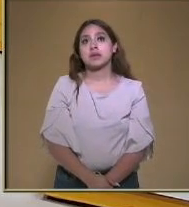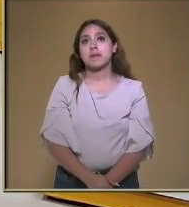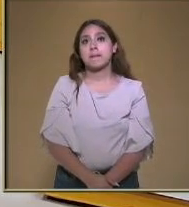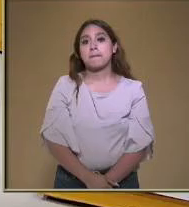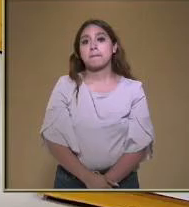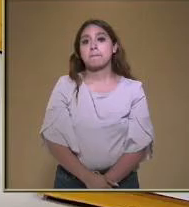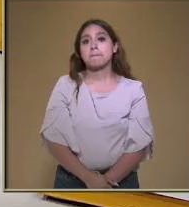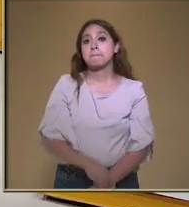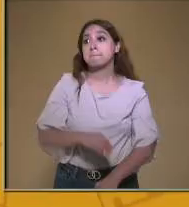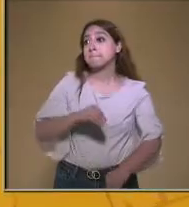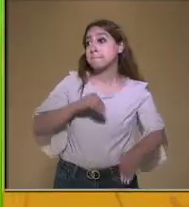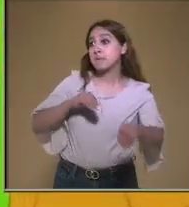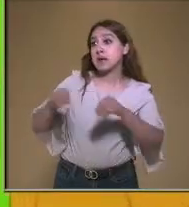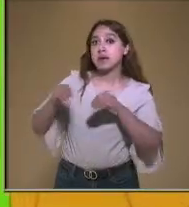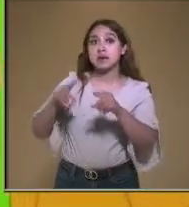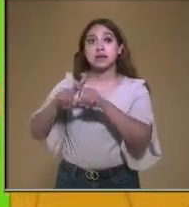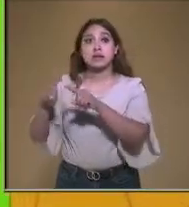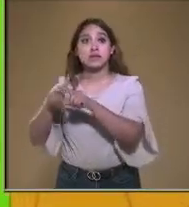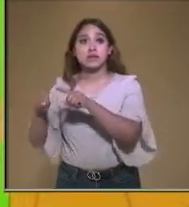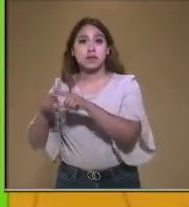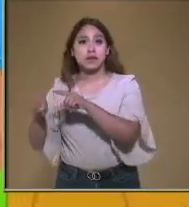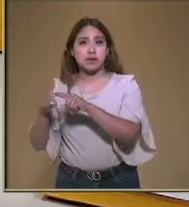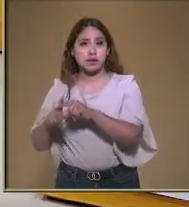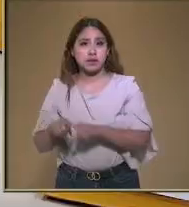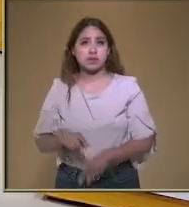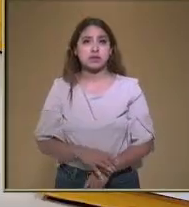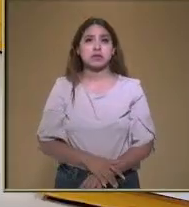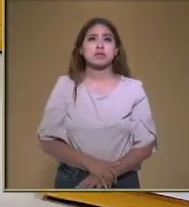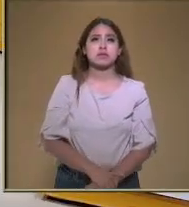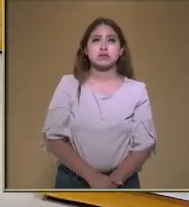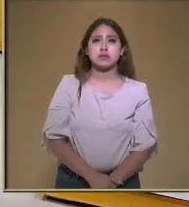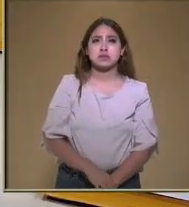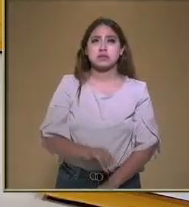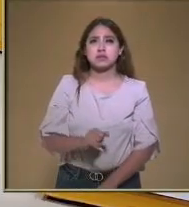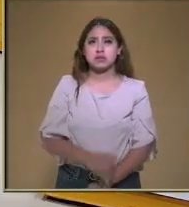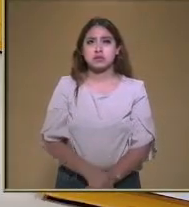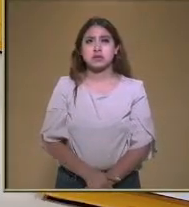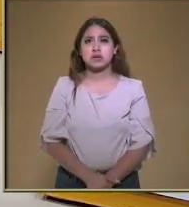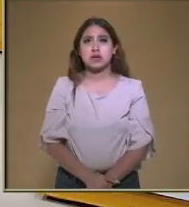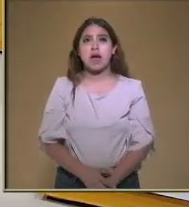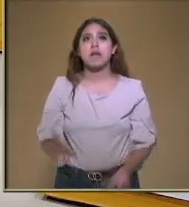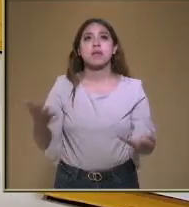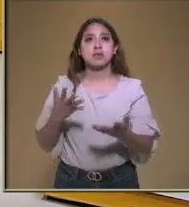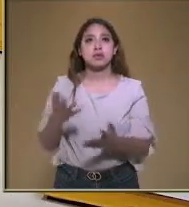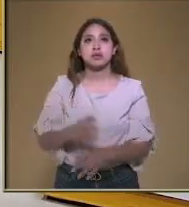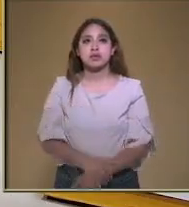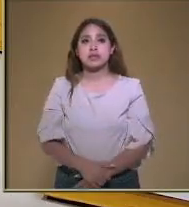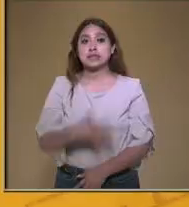diferentes objetos, ¿verdad? ¿Se escuchó el silbato? Una activación rápida, 5 mariposas. Ok. ¿Sí?